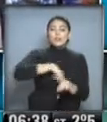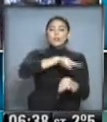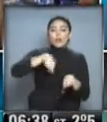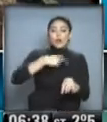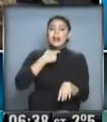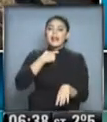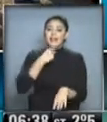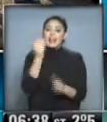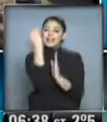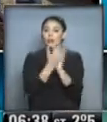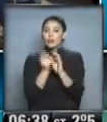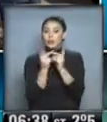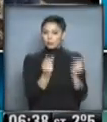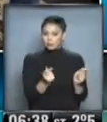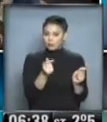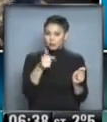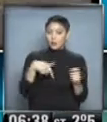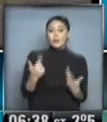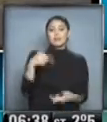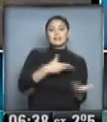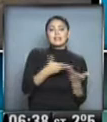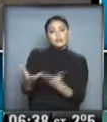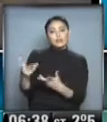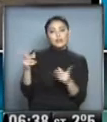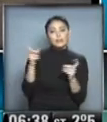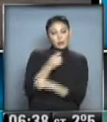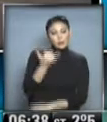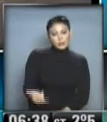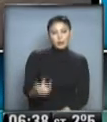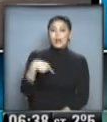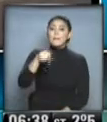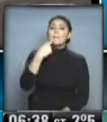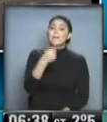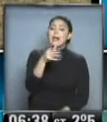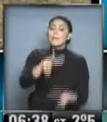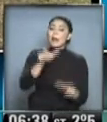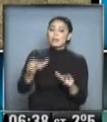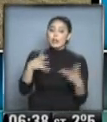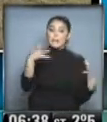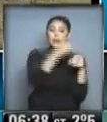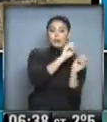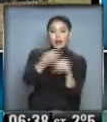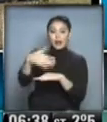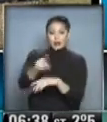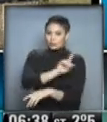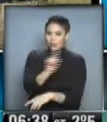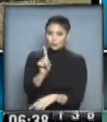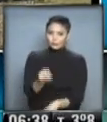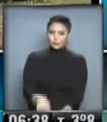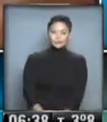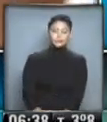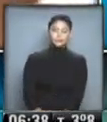las ganancias. La medida afectará a varios servicios. Se le pide a los porteños que no saquen la basura.